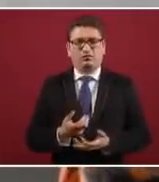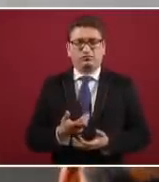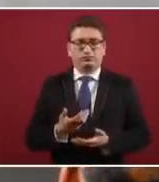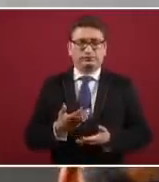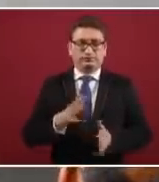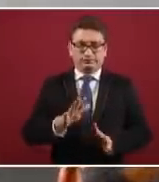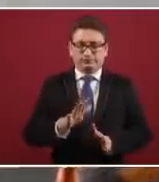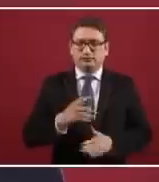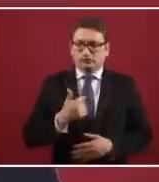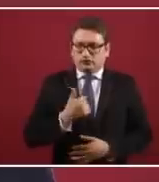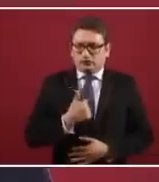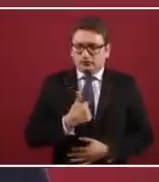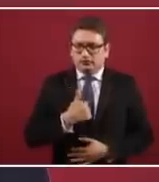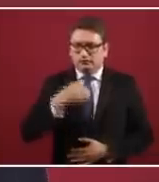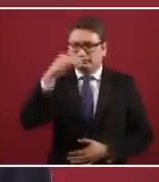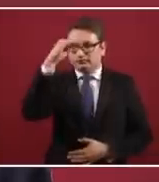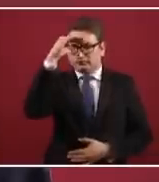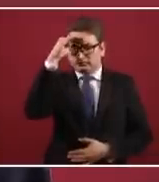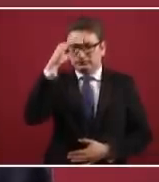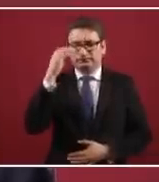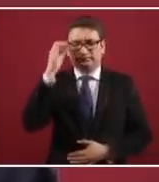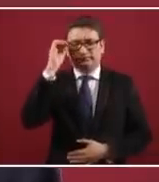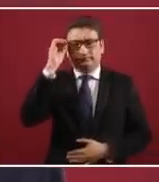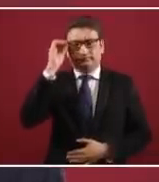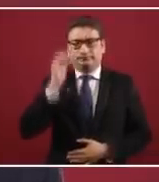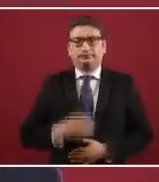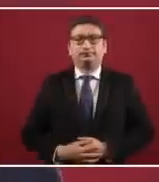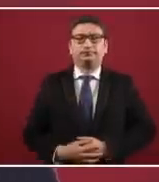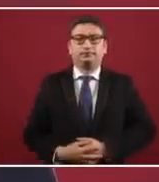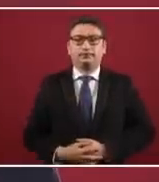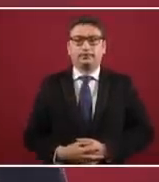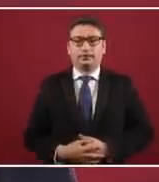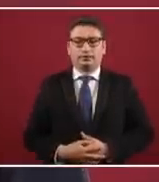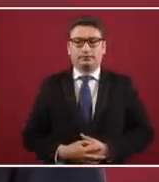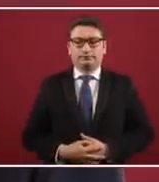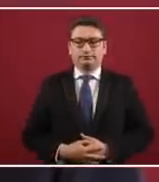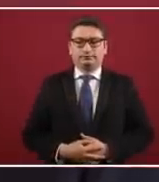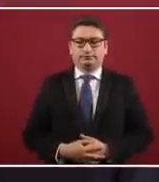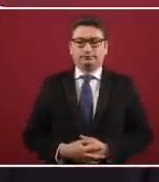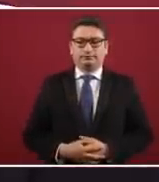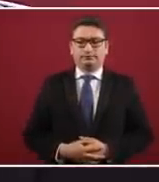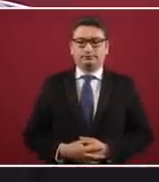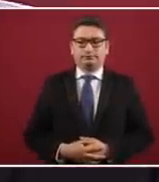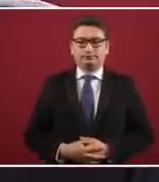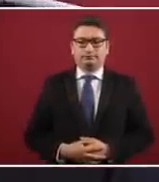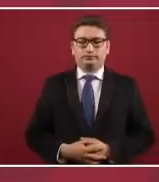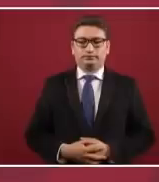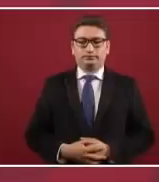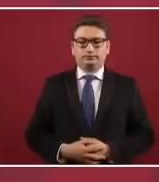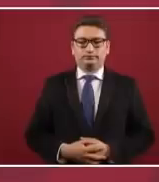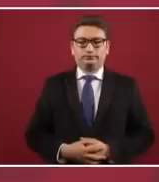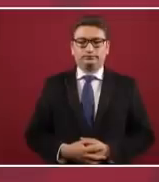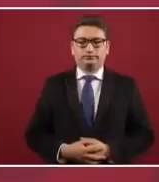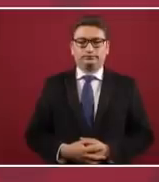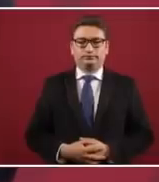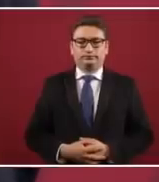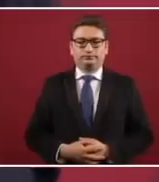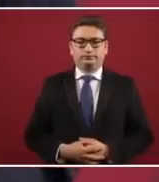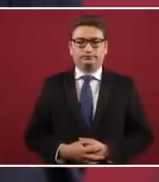considero es de que debe de hacerse